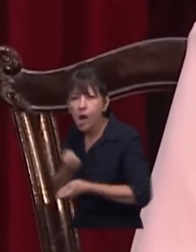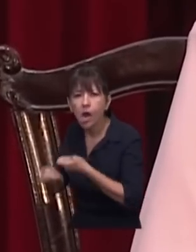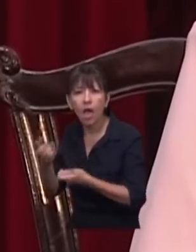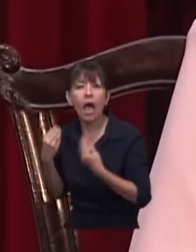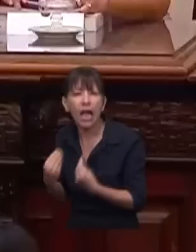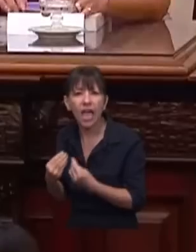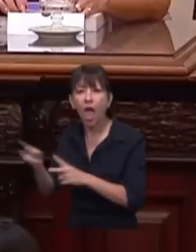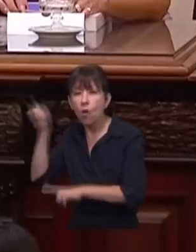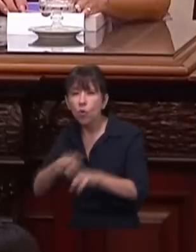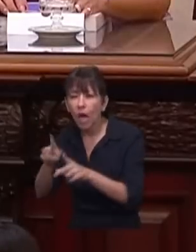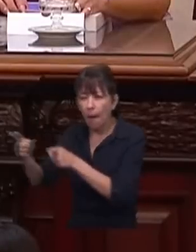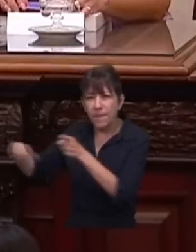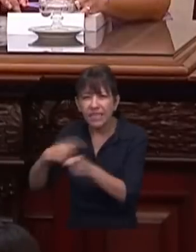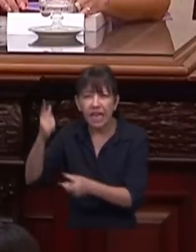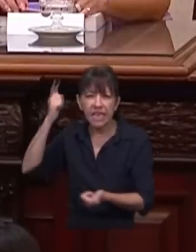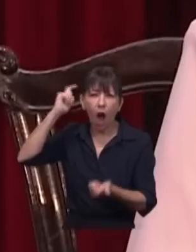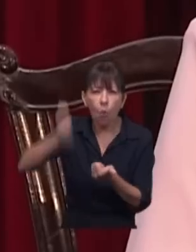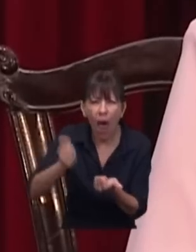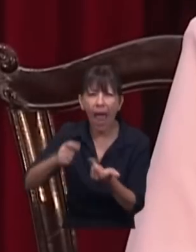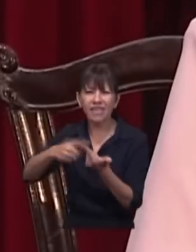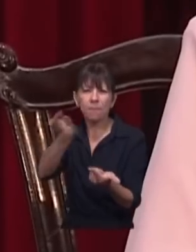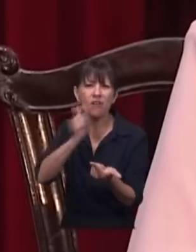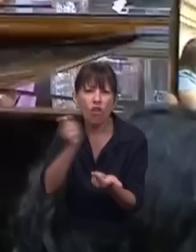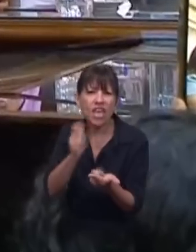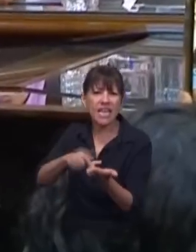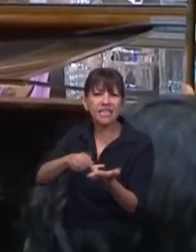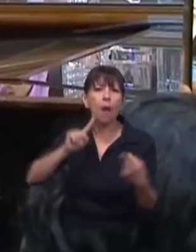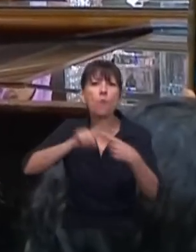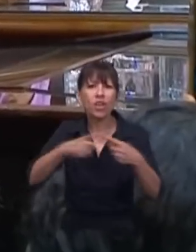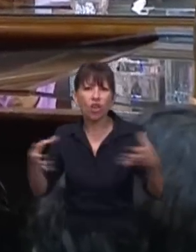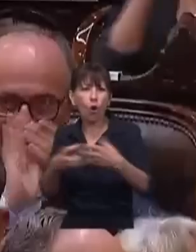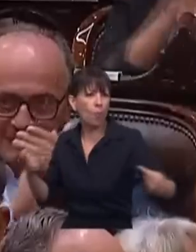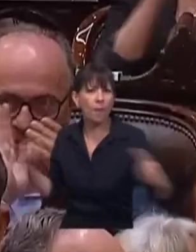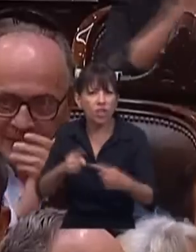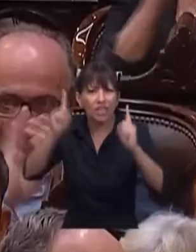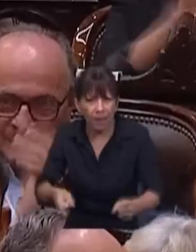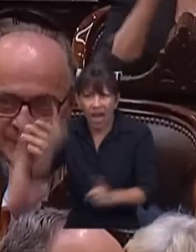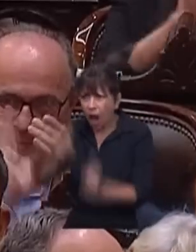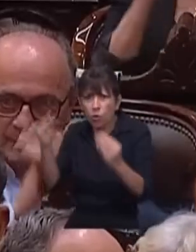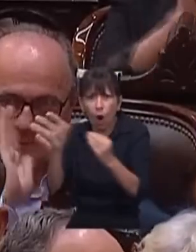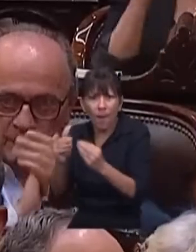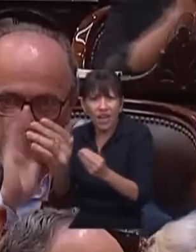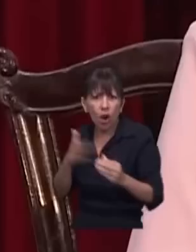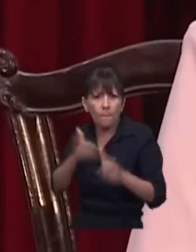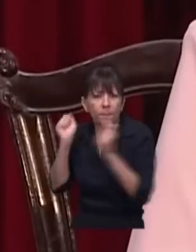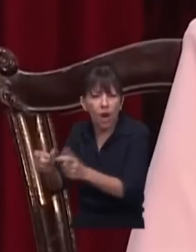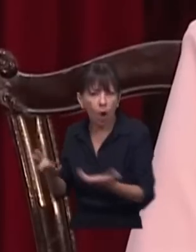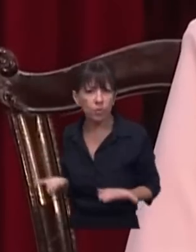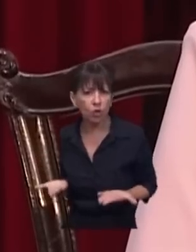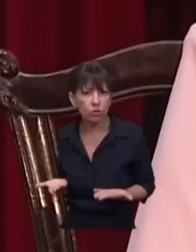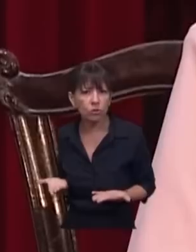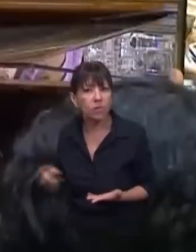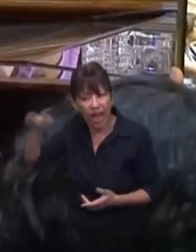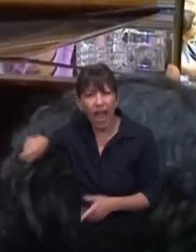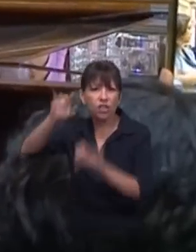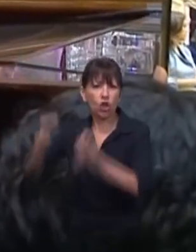estatales a jueces, a periodistas, a políticos opositores y hasta a sus propios compañeros. No pretendan